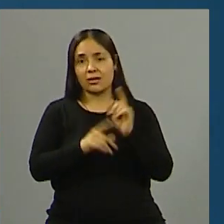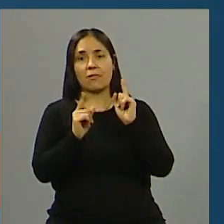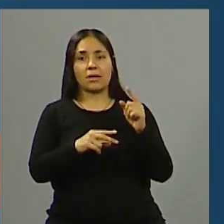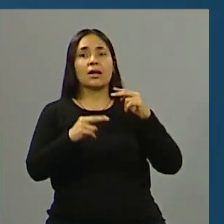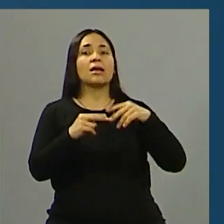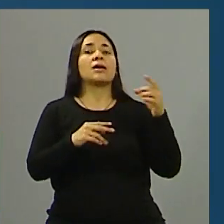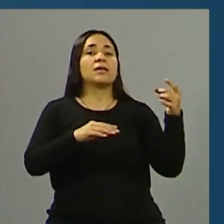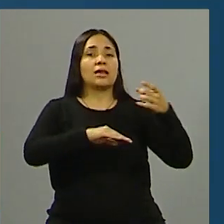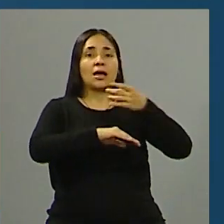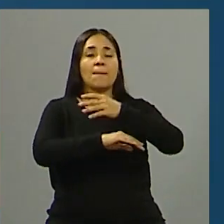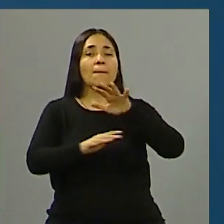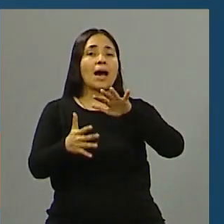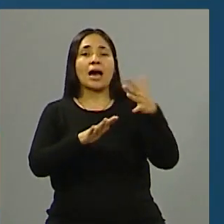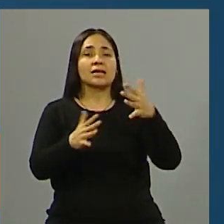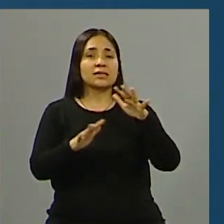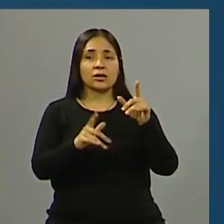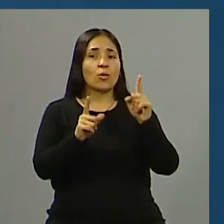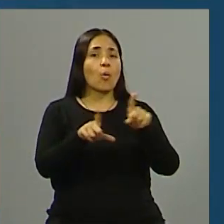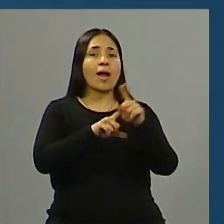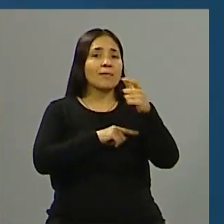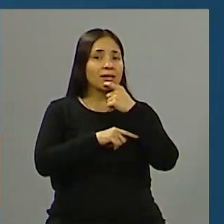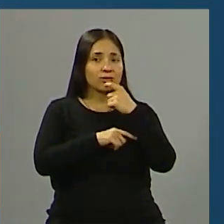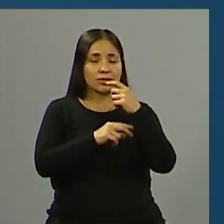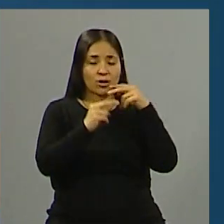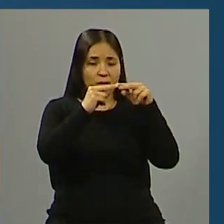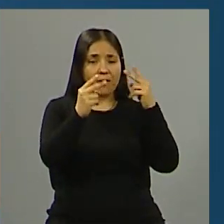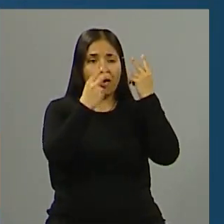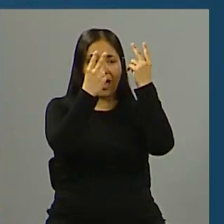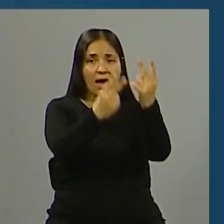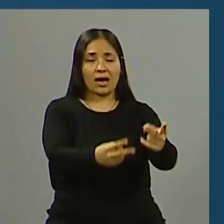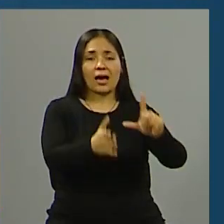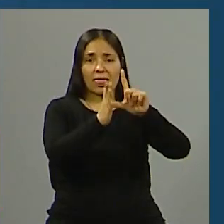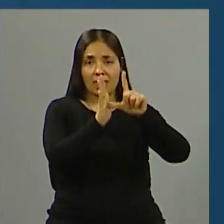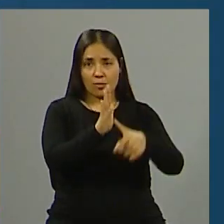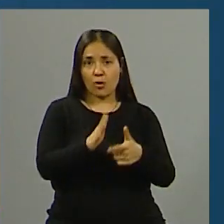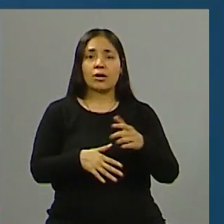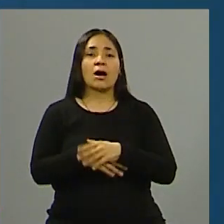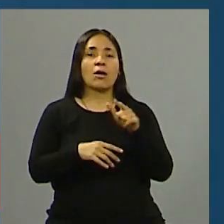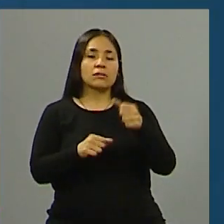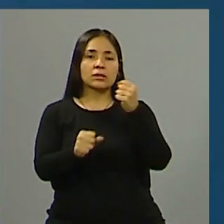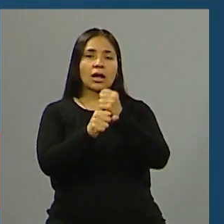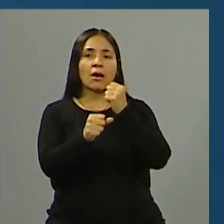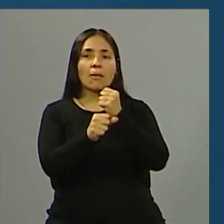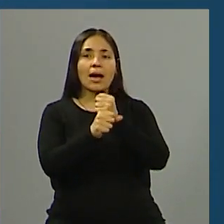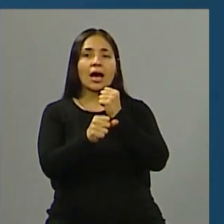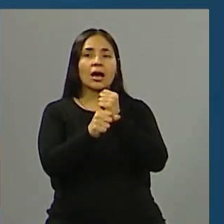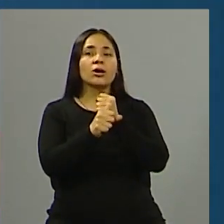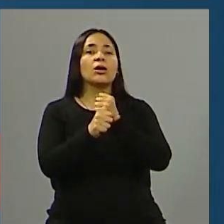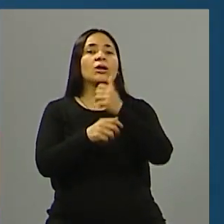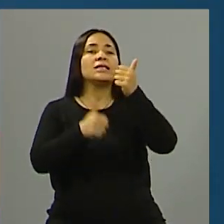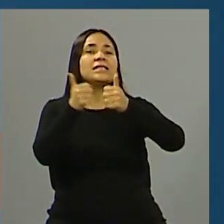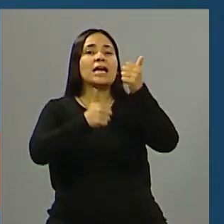un tiempo similar al mendocino. Y estamos trabajando, ahora estamos sacando una licitación de durmientes y